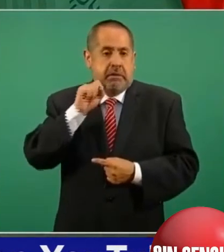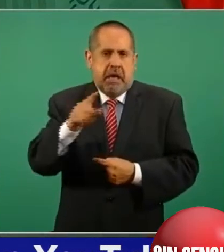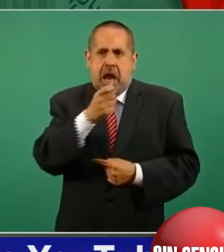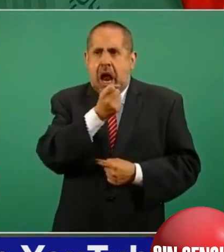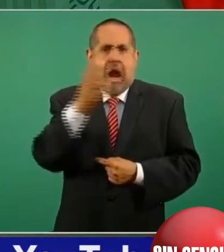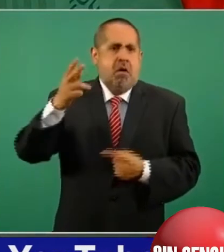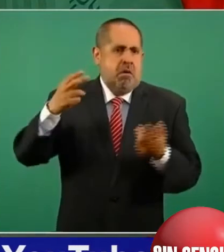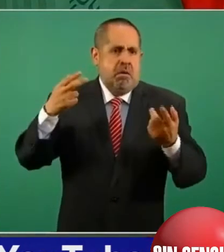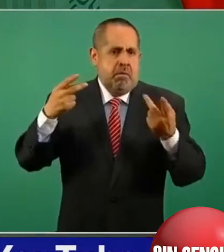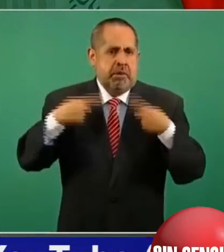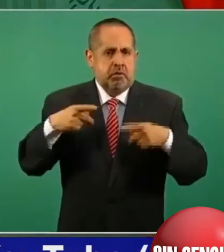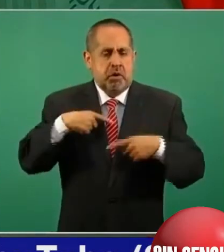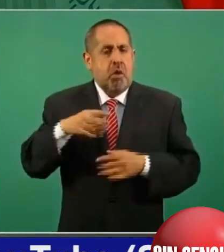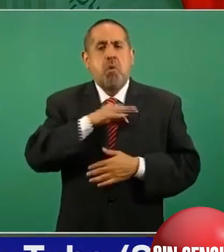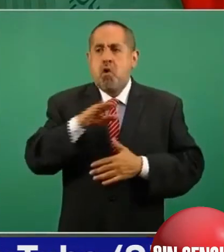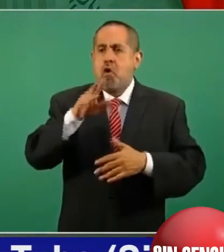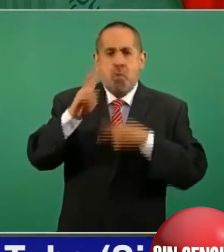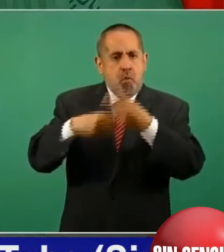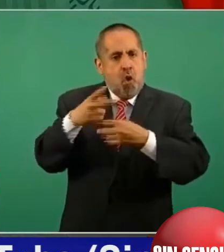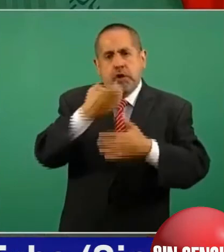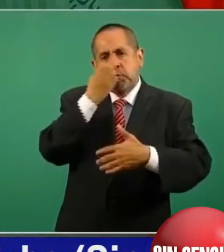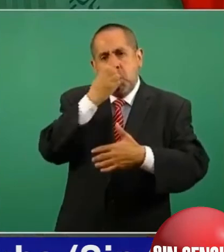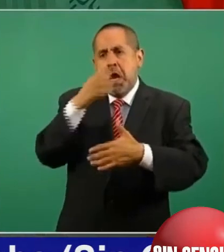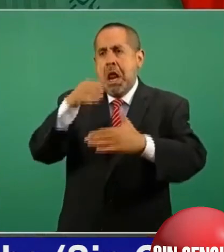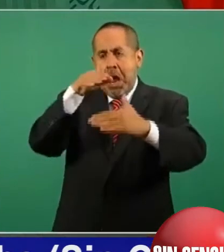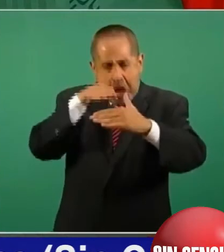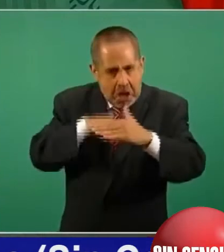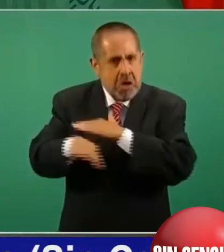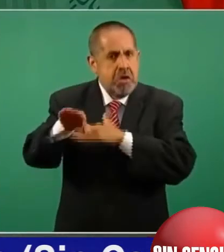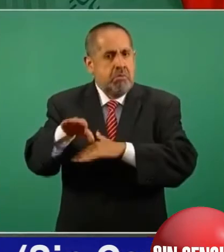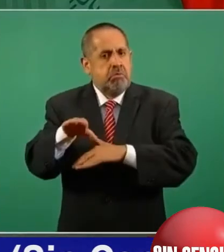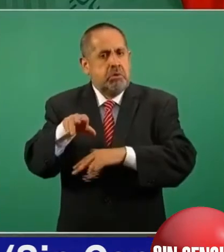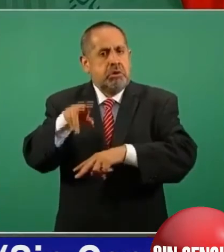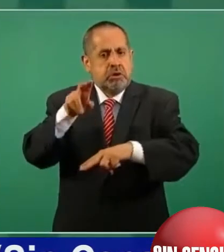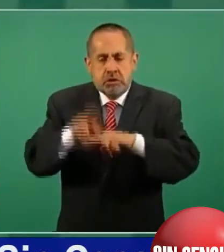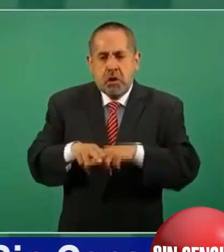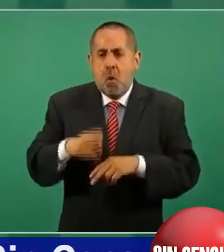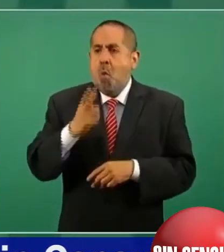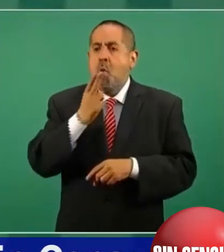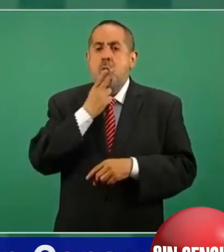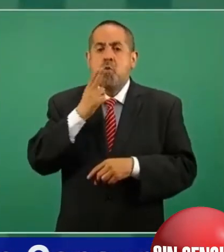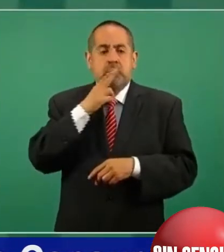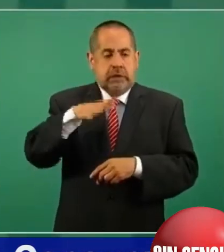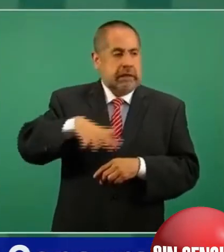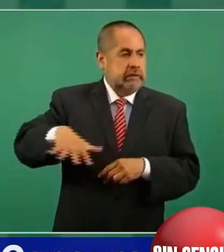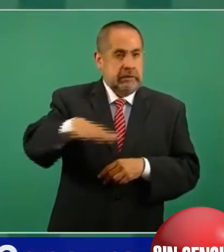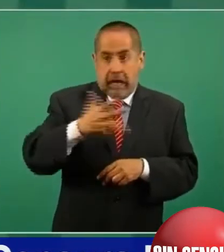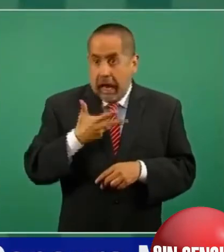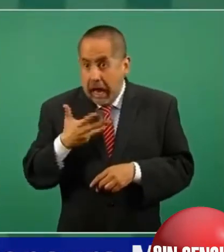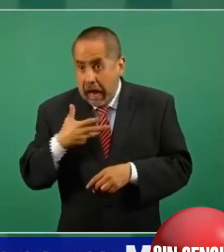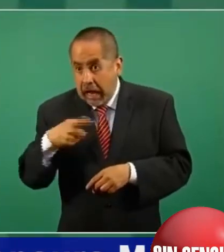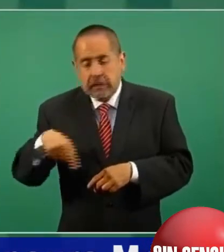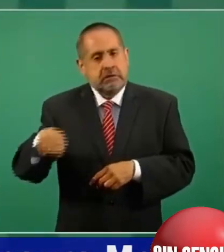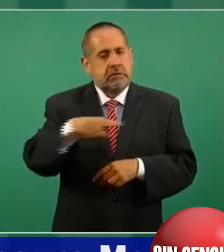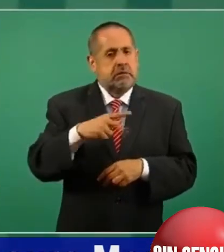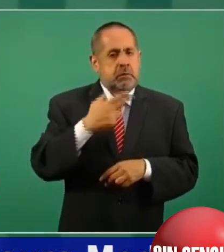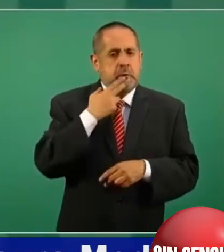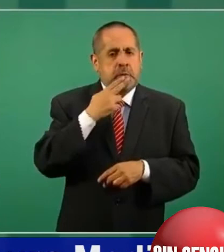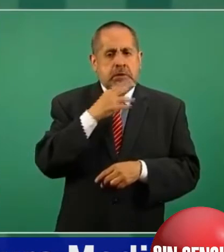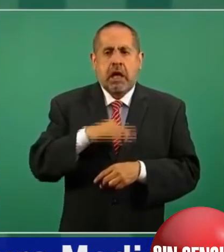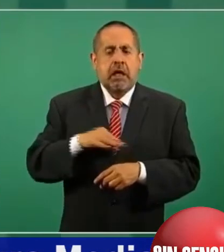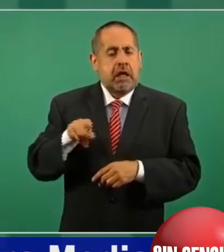persona de la sociedad puede ir a la escuela a utilizar, en el caso que lo tenga,